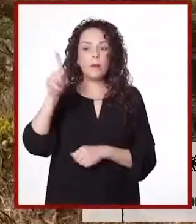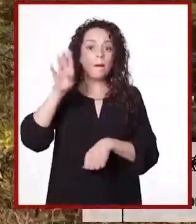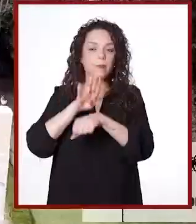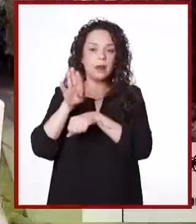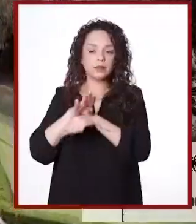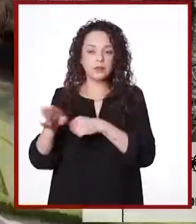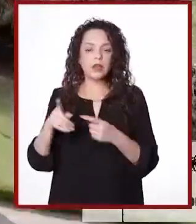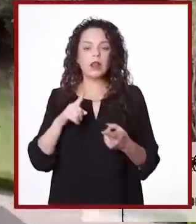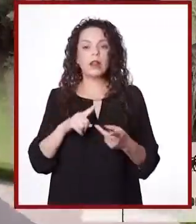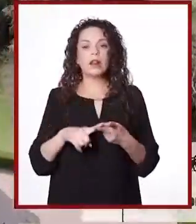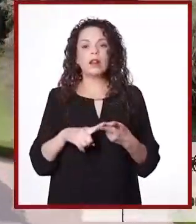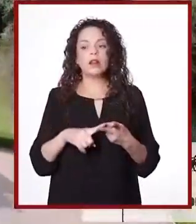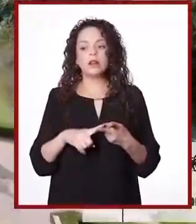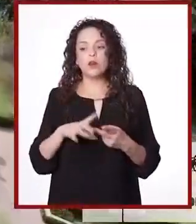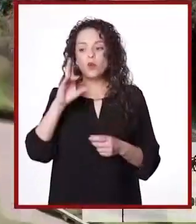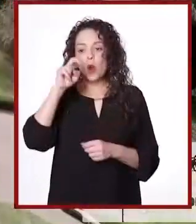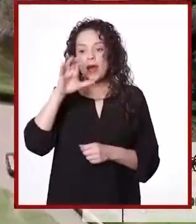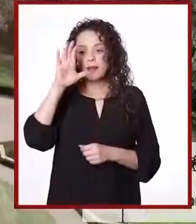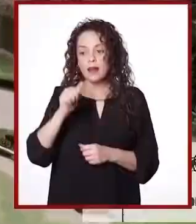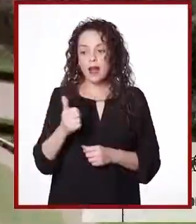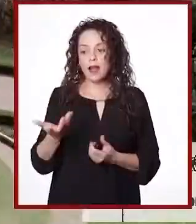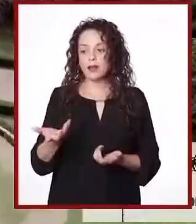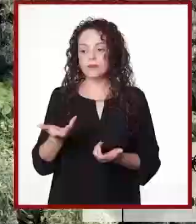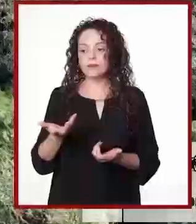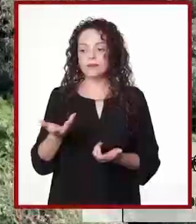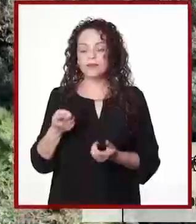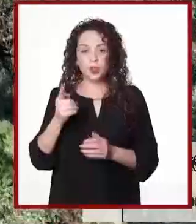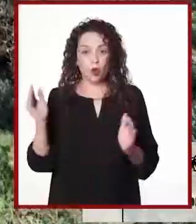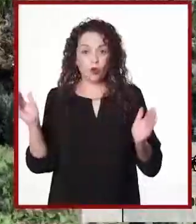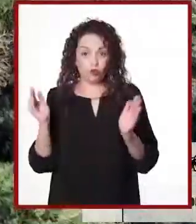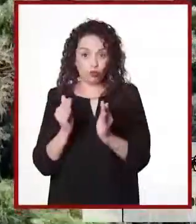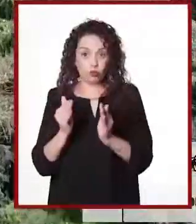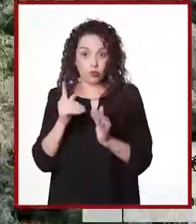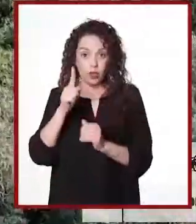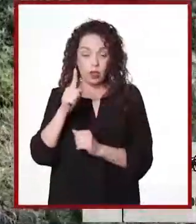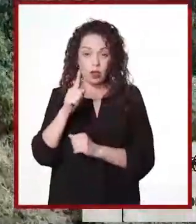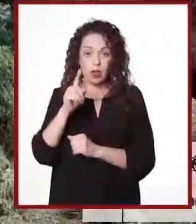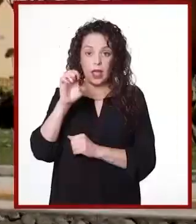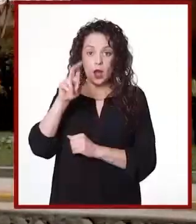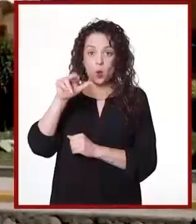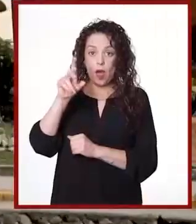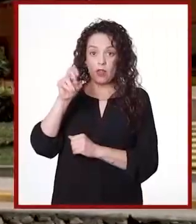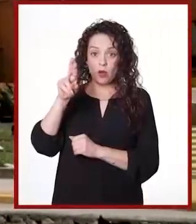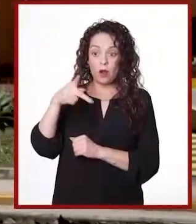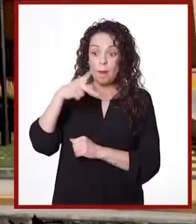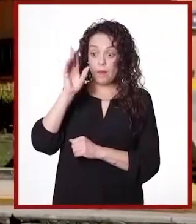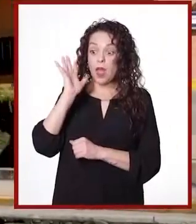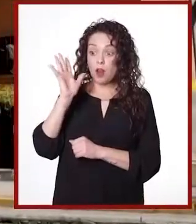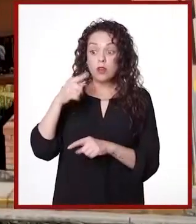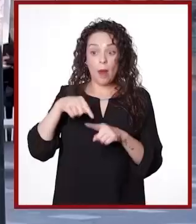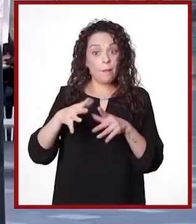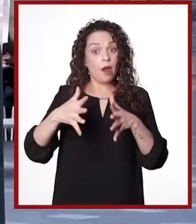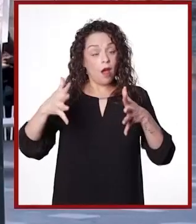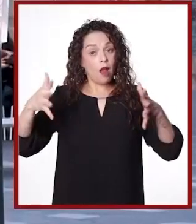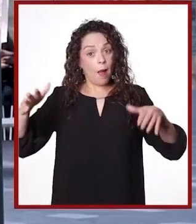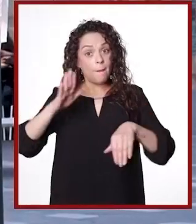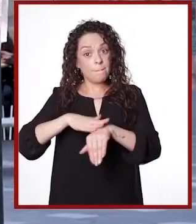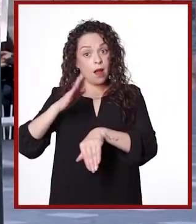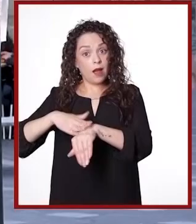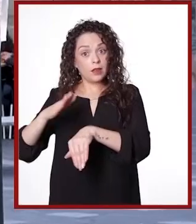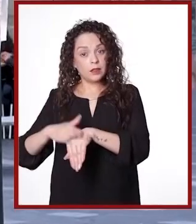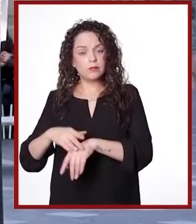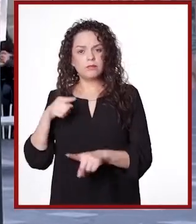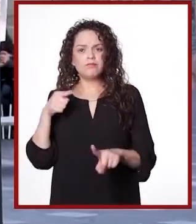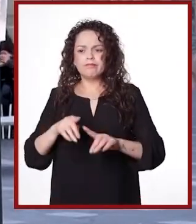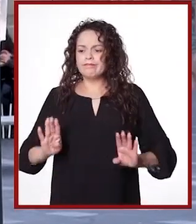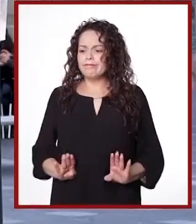Brasil, Cuenca, que es pequeña en Ecuador, pero han crecido muy bien y la característica